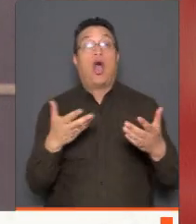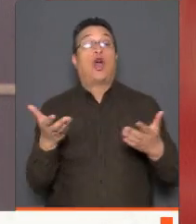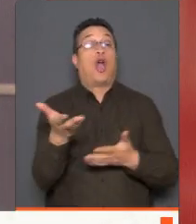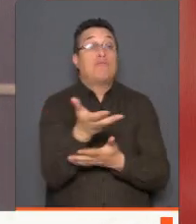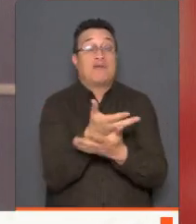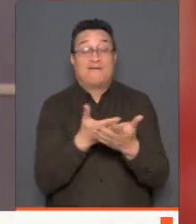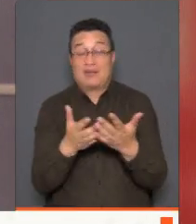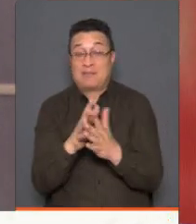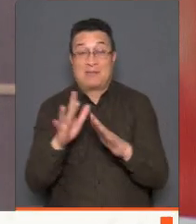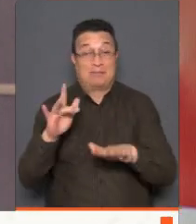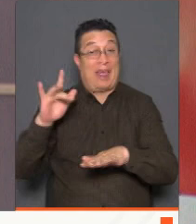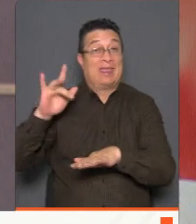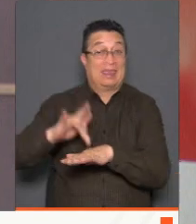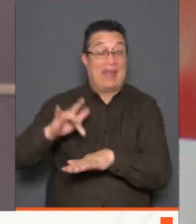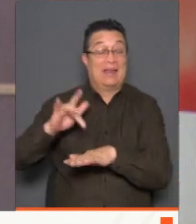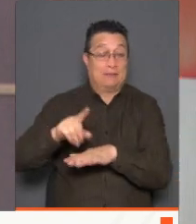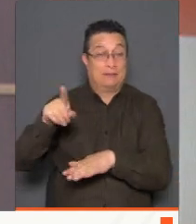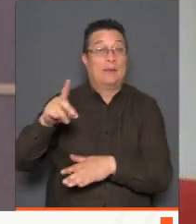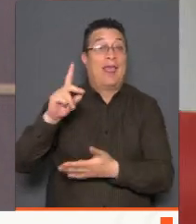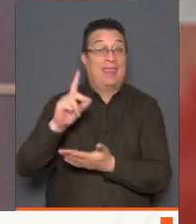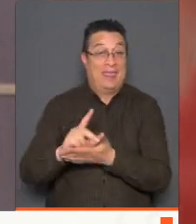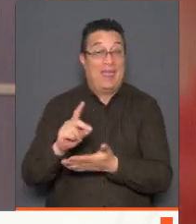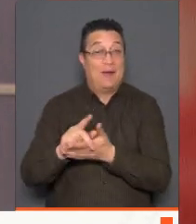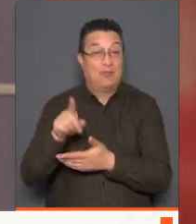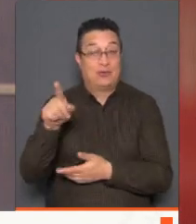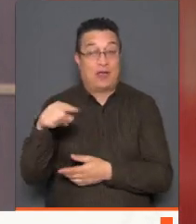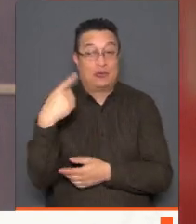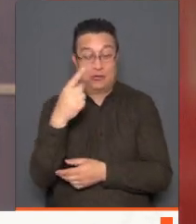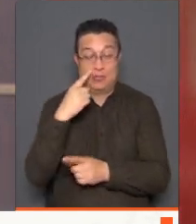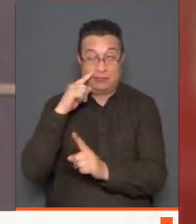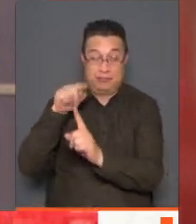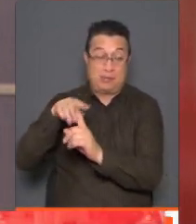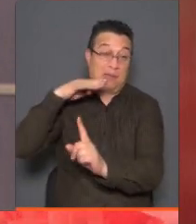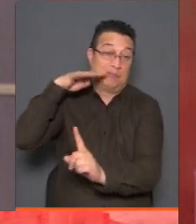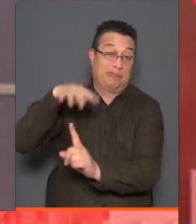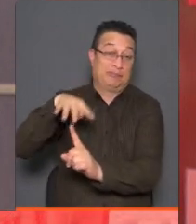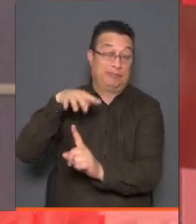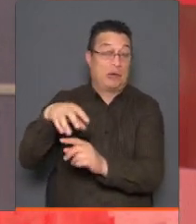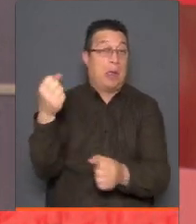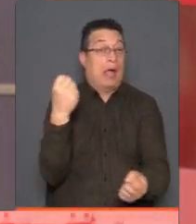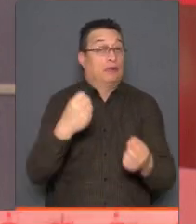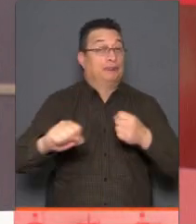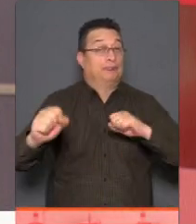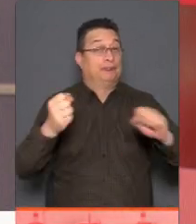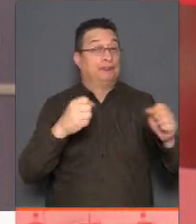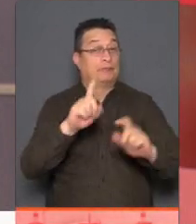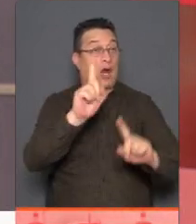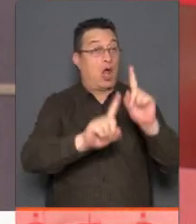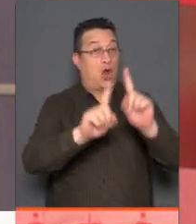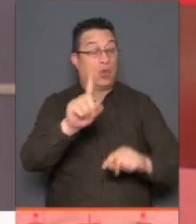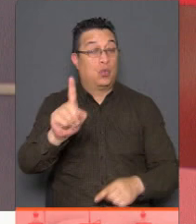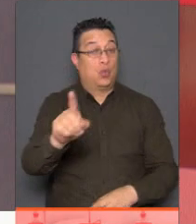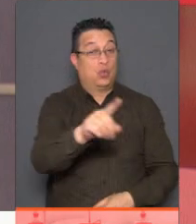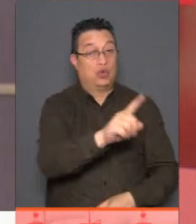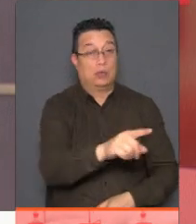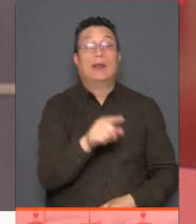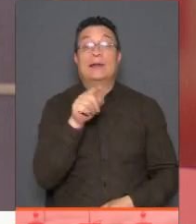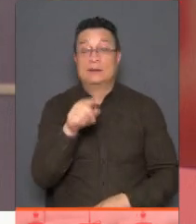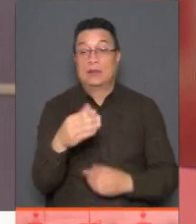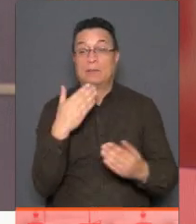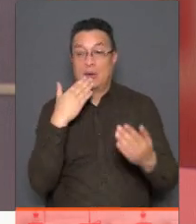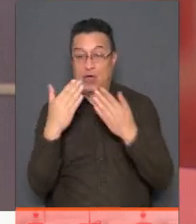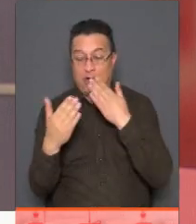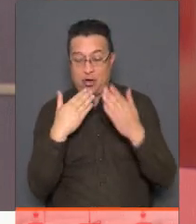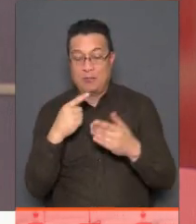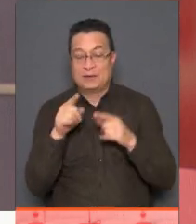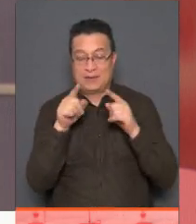más tensionada. La Cámara de Diputados está en el foco de las críticas por la conducta de alguno de sus miembros. De ello vamos a conversar esta